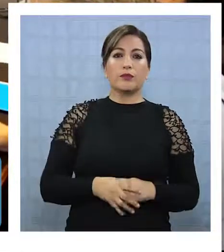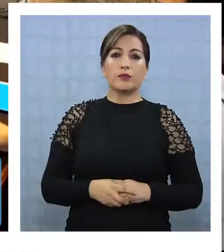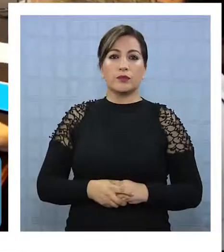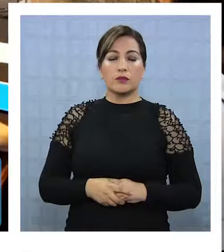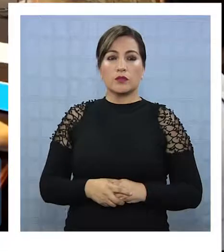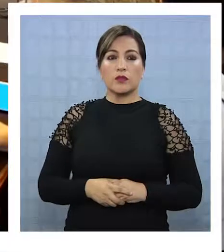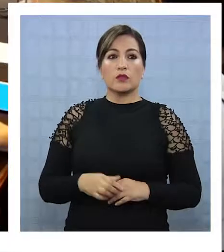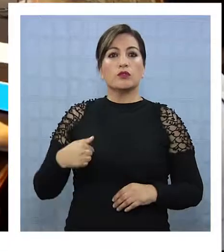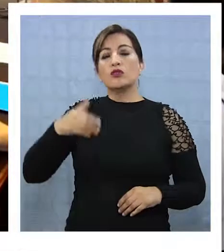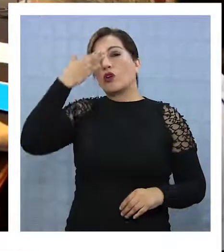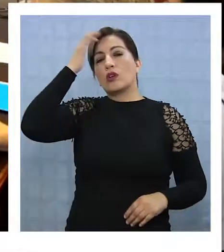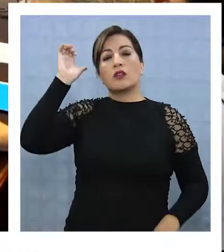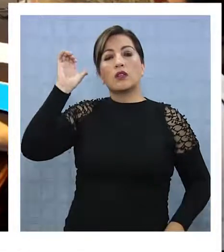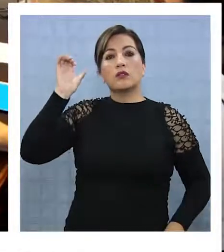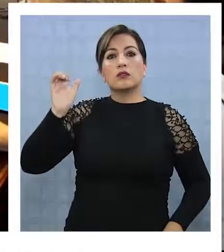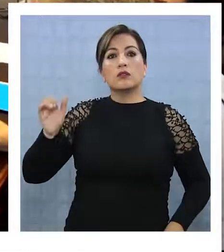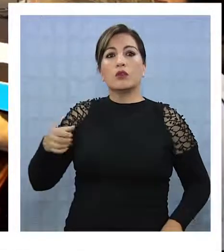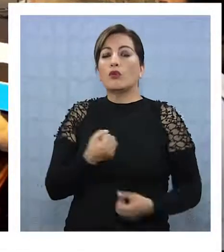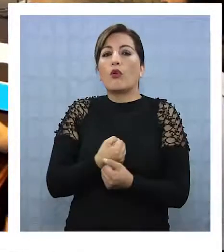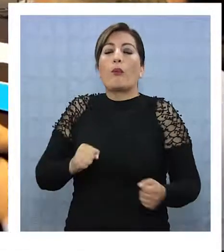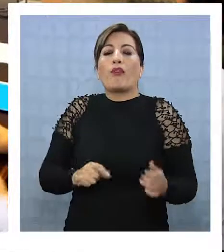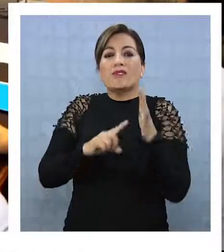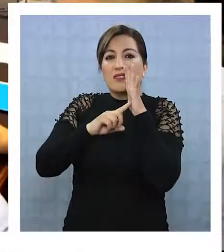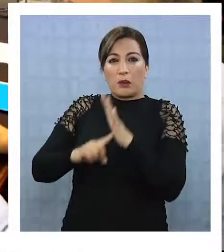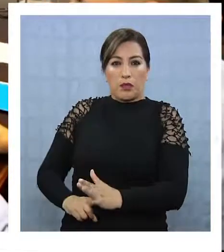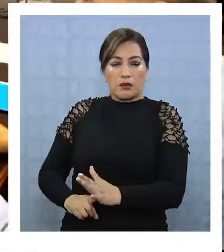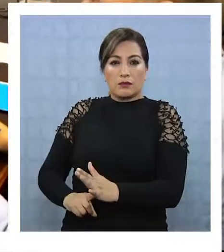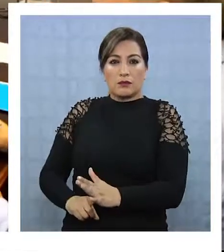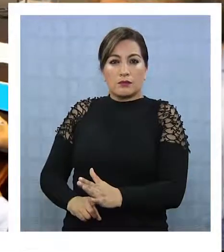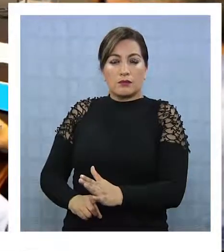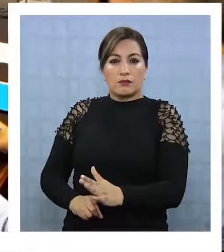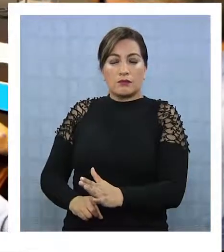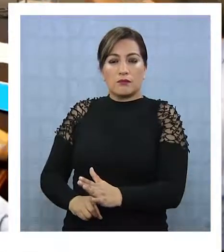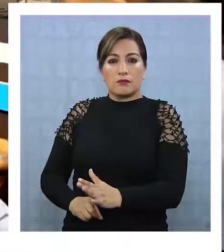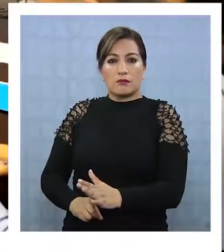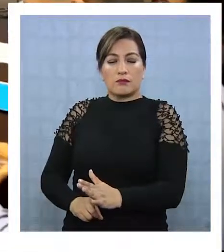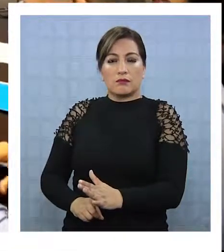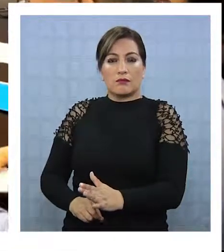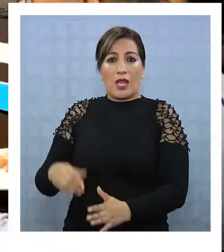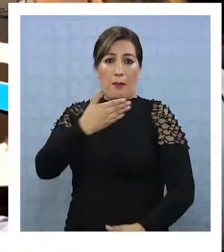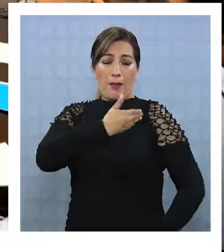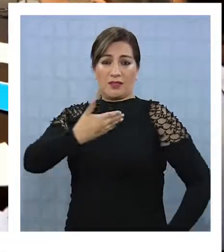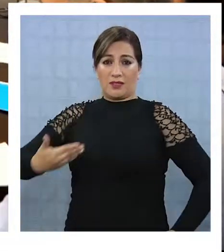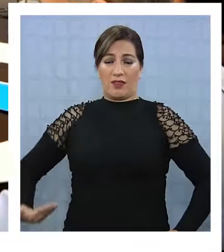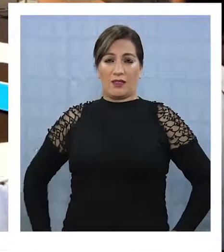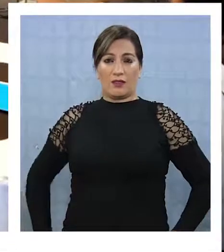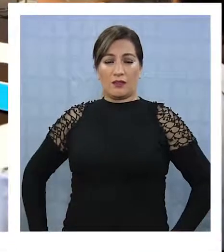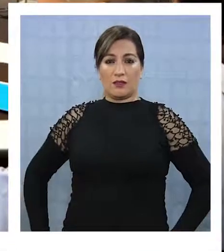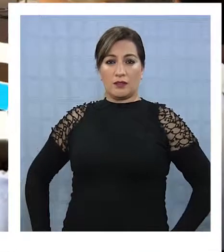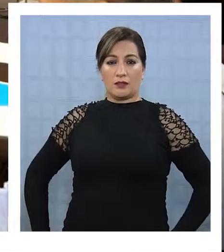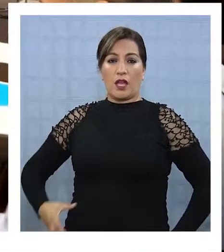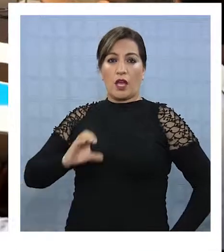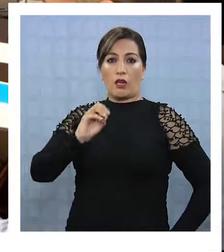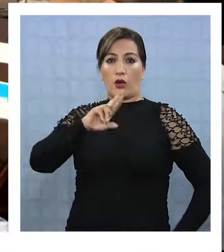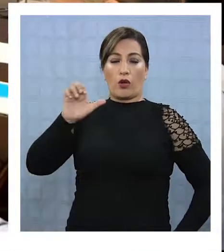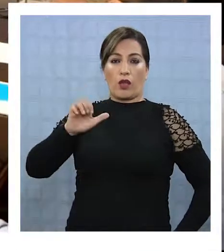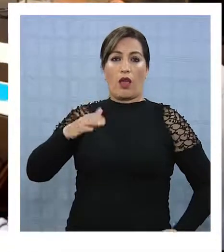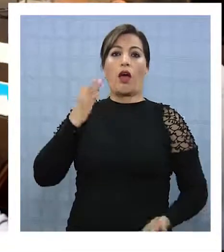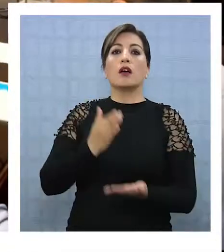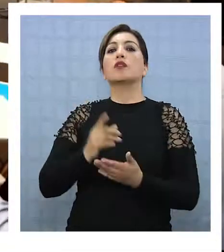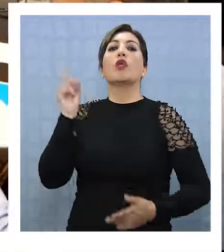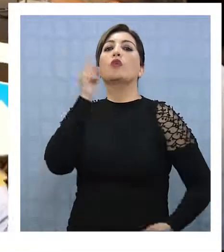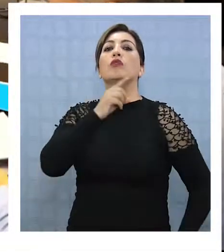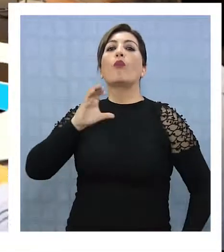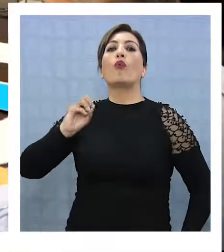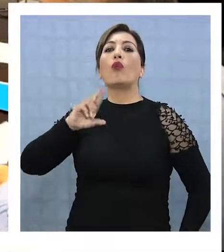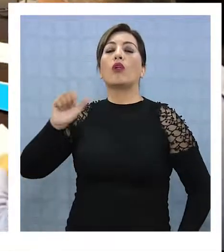fui, porque creo que no se puede discriminar ni pisotear desde el presidente del pleno, del consejo, hasta